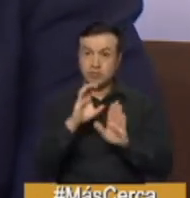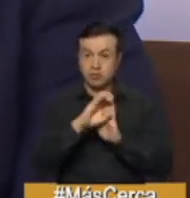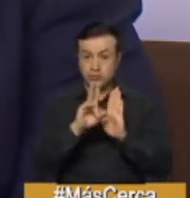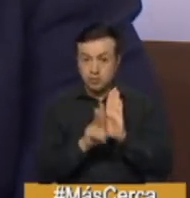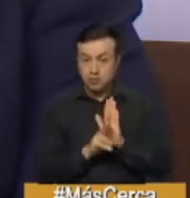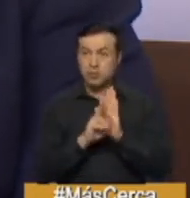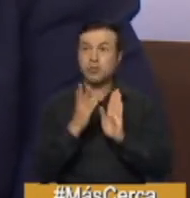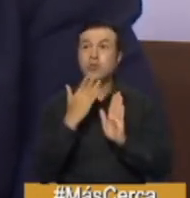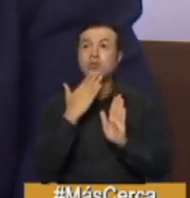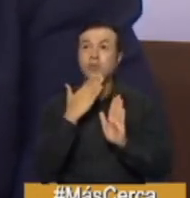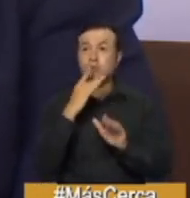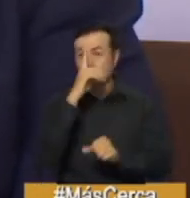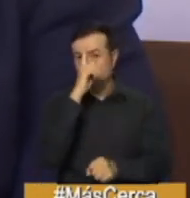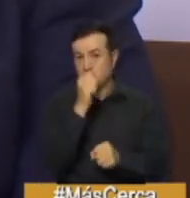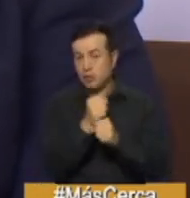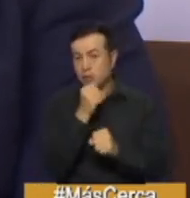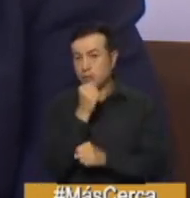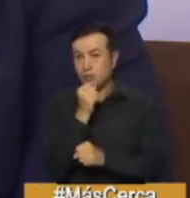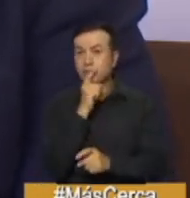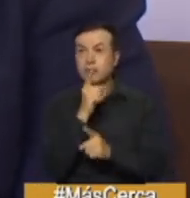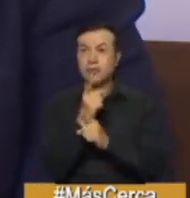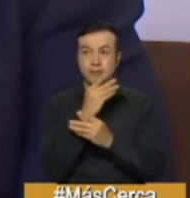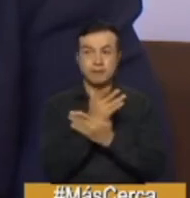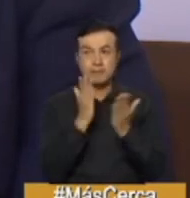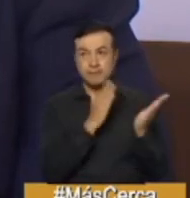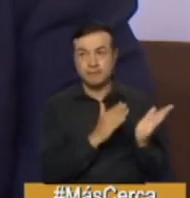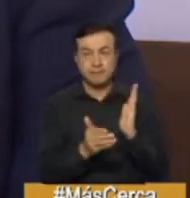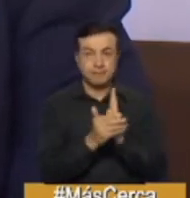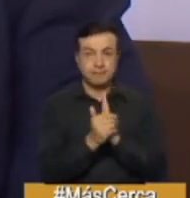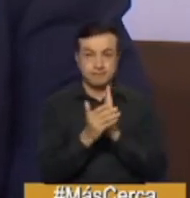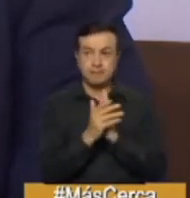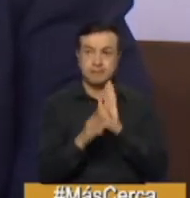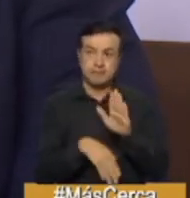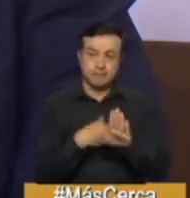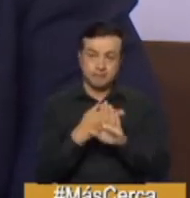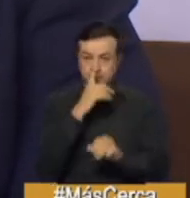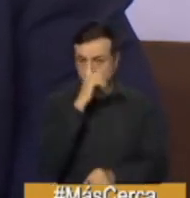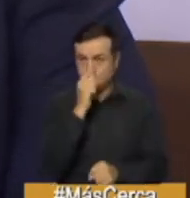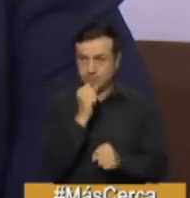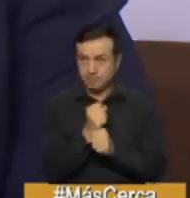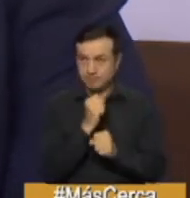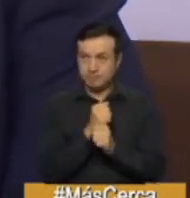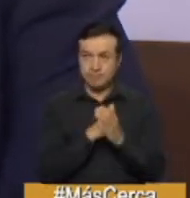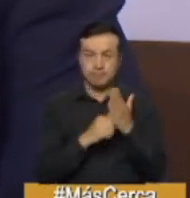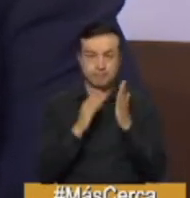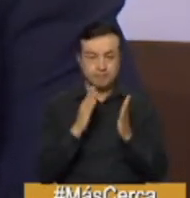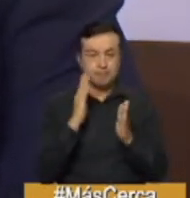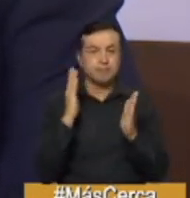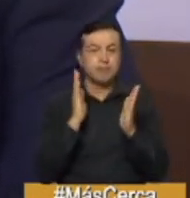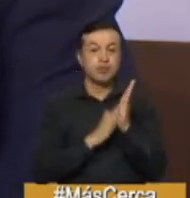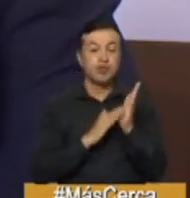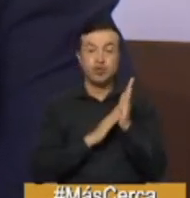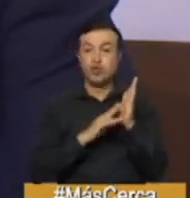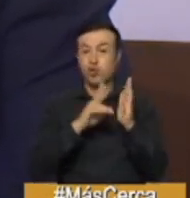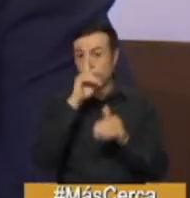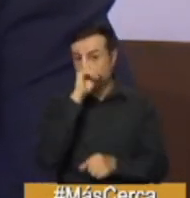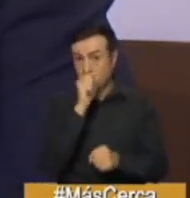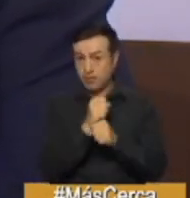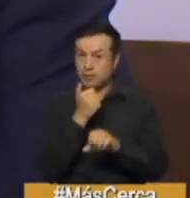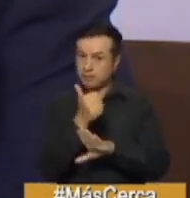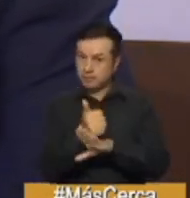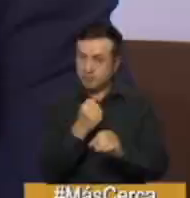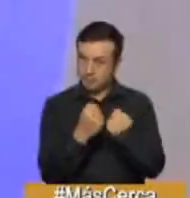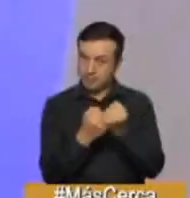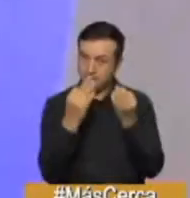cómo desenvolverse en una entrevista de trabajo cómo vincular sus capacidades como una oferta laboral el ministerio de trabajo de la red socio empleo a nivel nacional está presto para